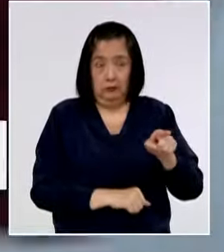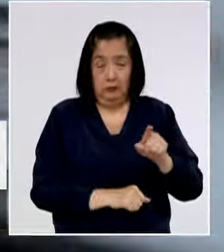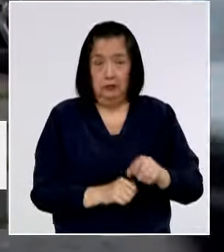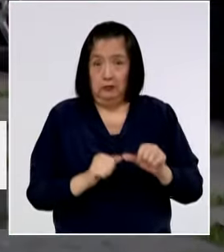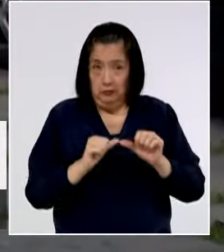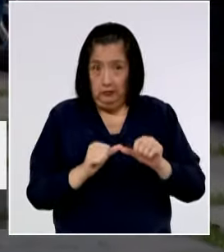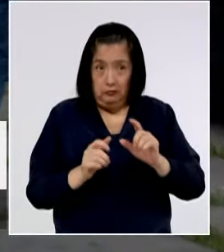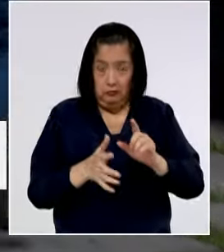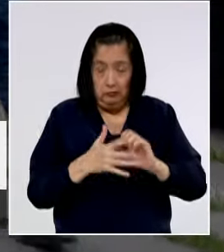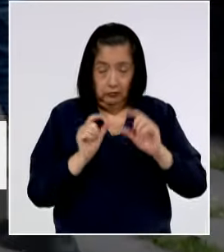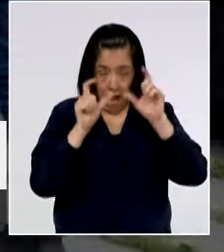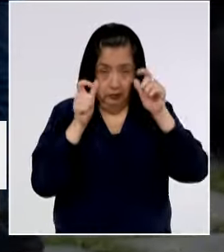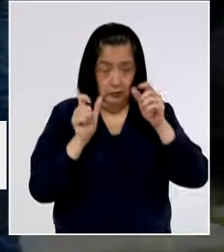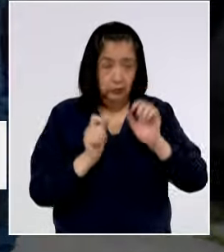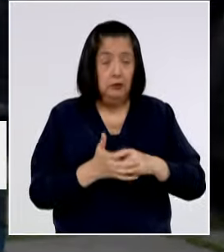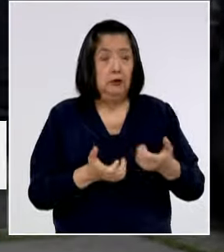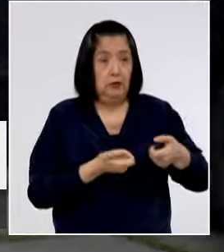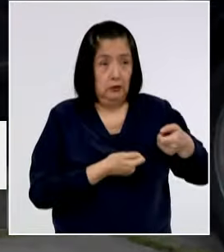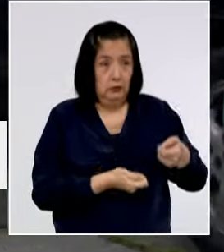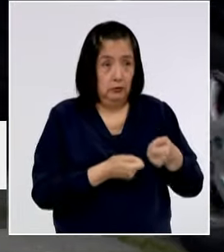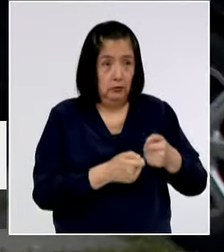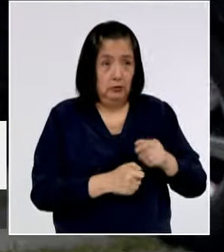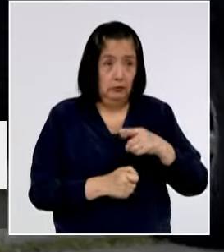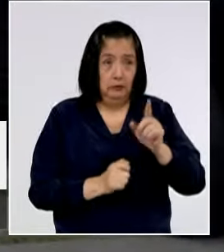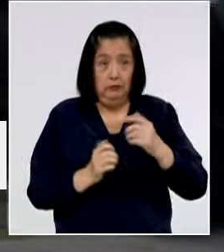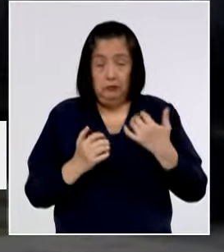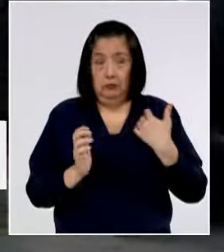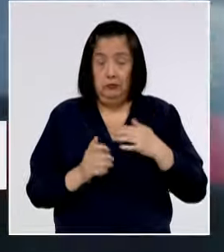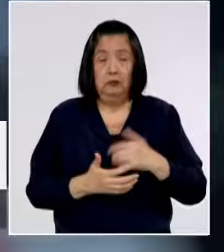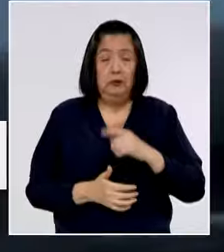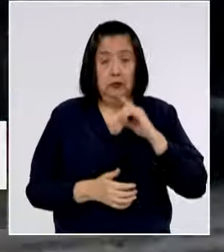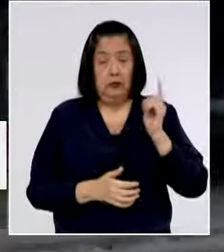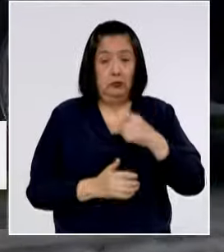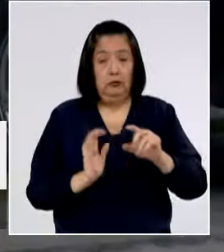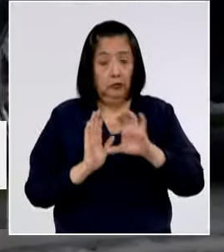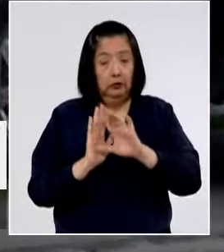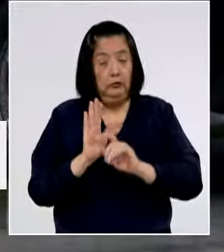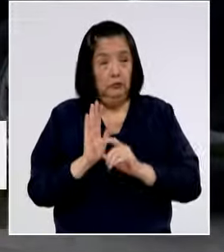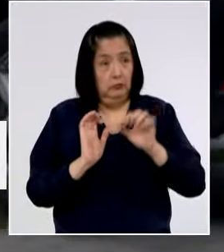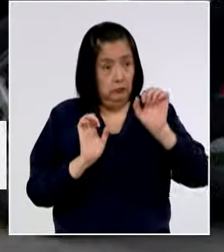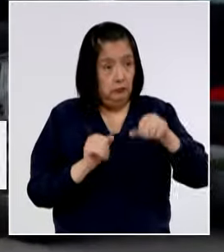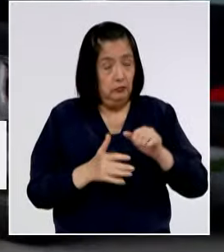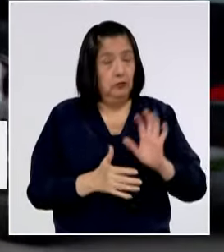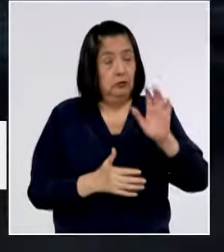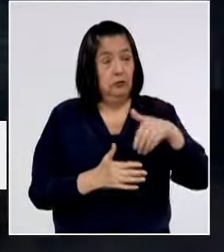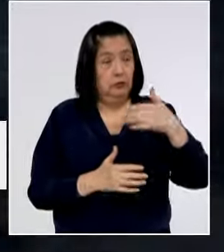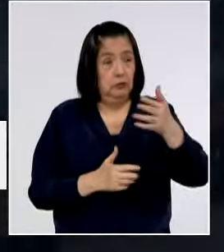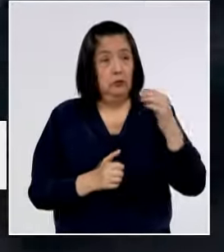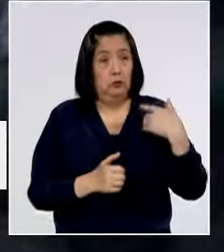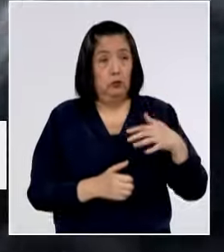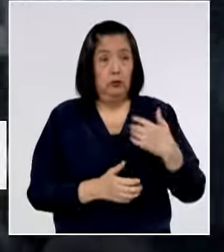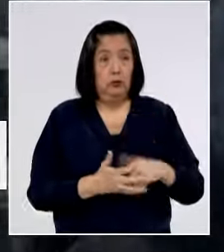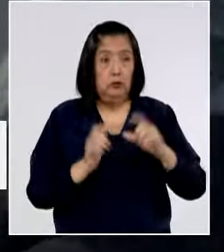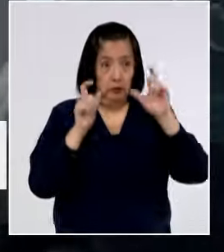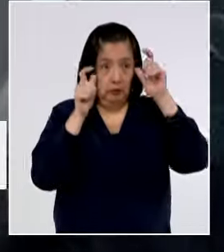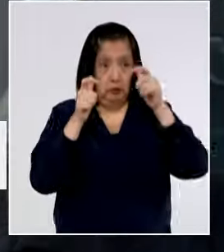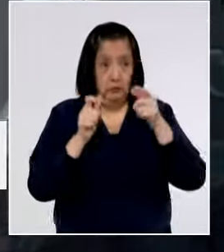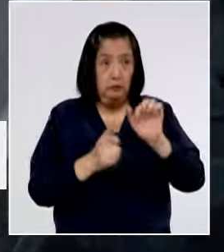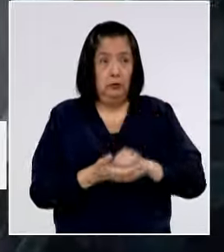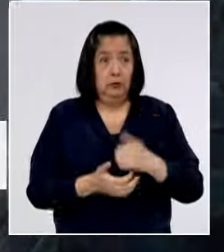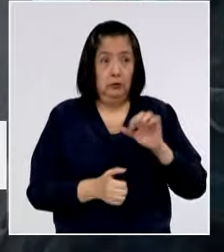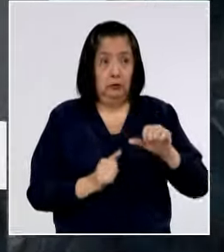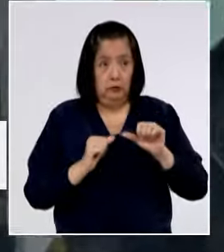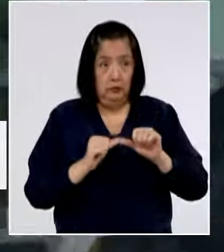Espinoza en acción popular estaría en juego una denuncia constitucional podría ser lo próximo a lo que se enfrente el parlamentario